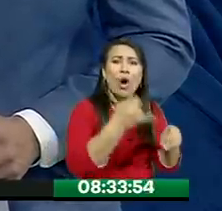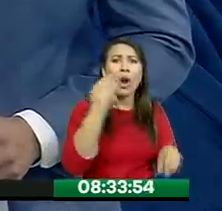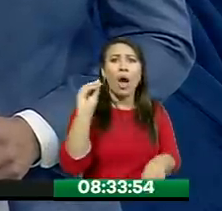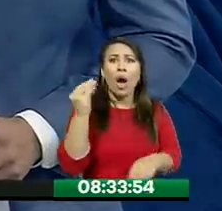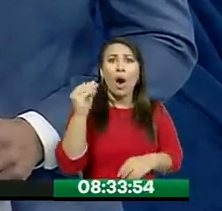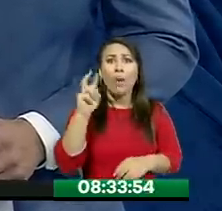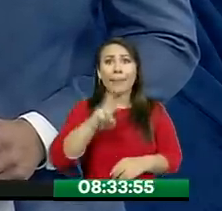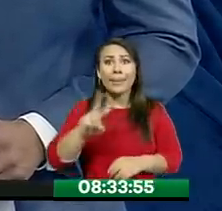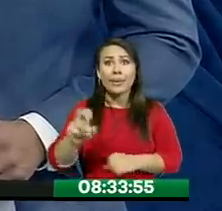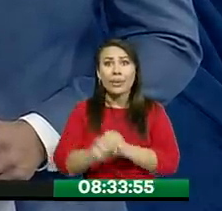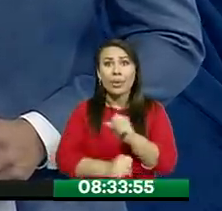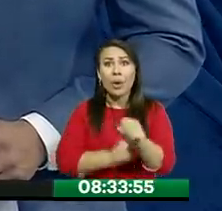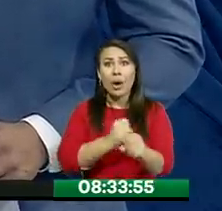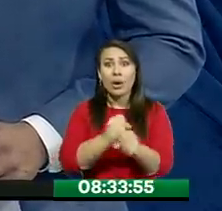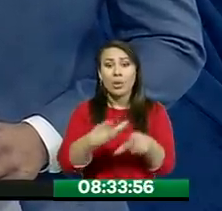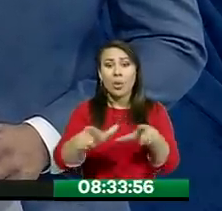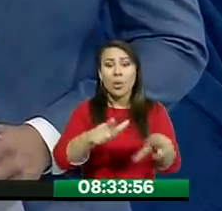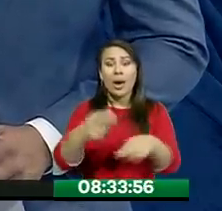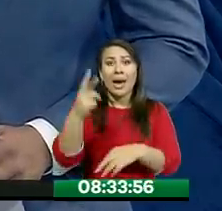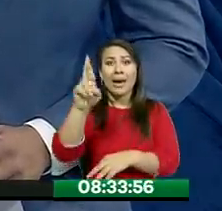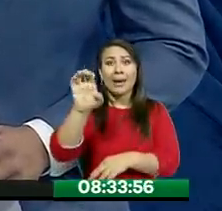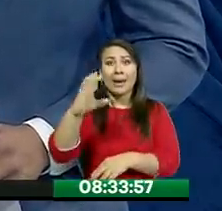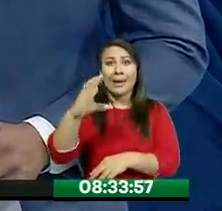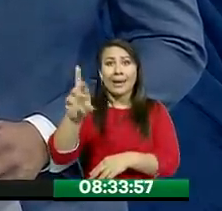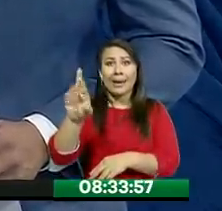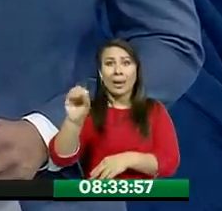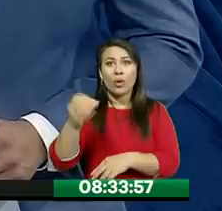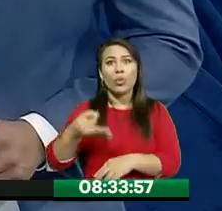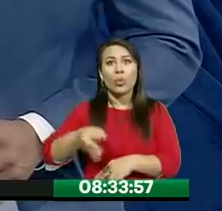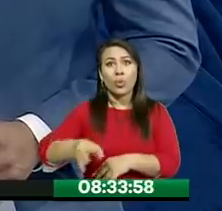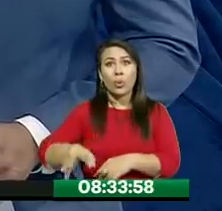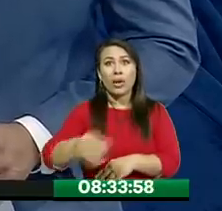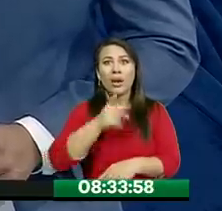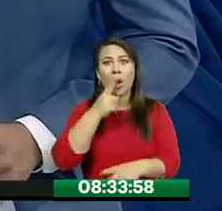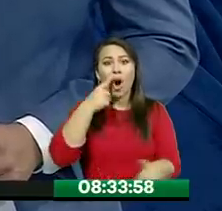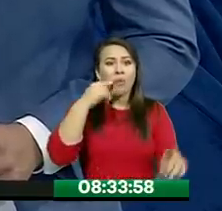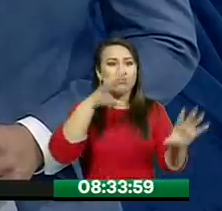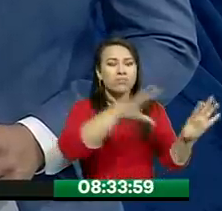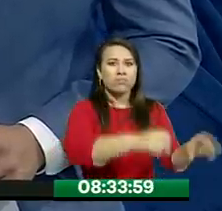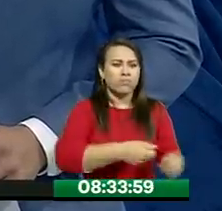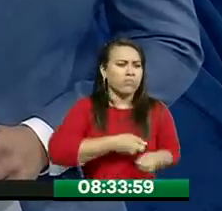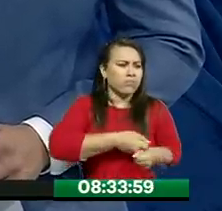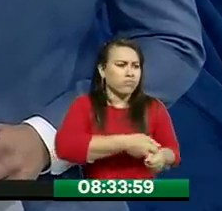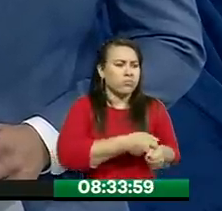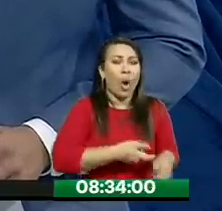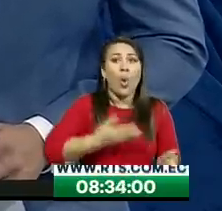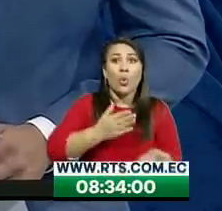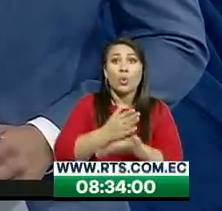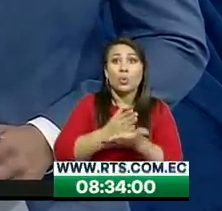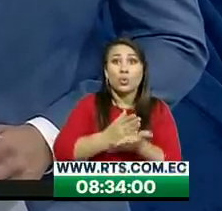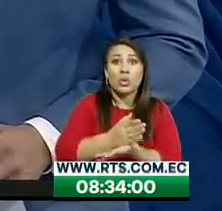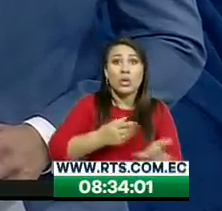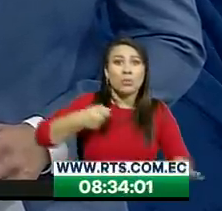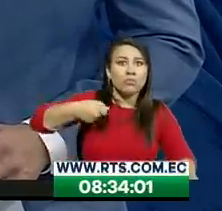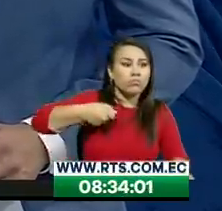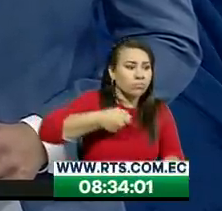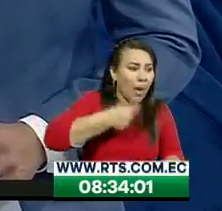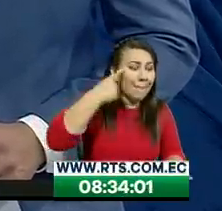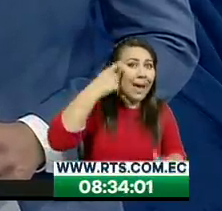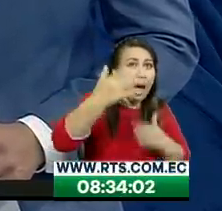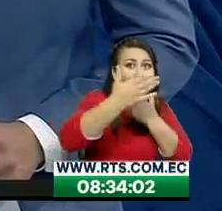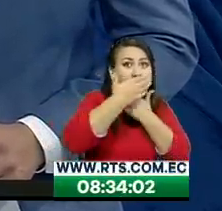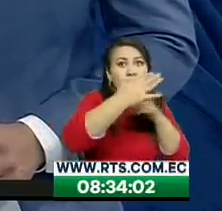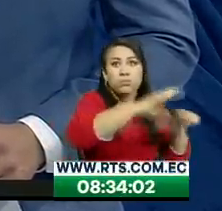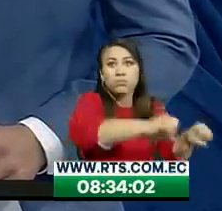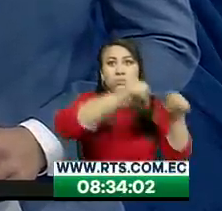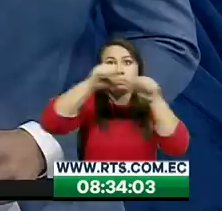está realizando en este sector de la urbe porteña con el censo de los buses de